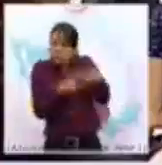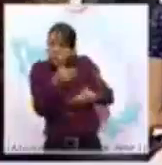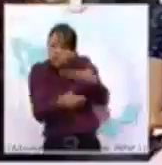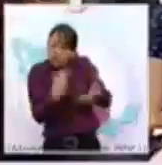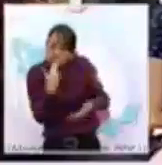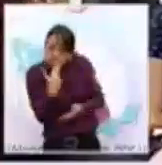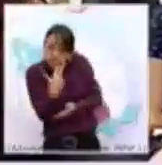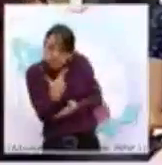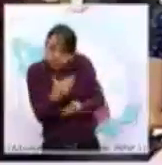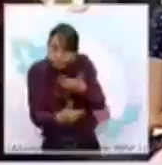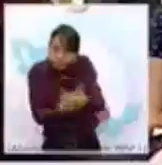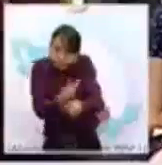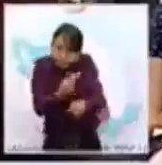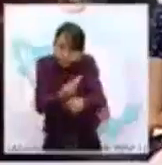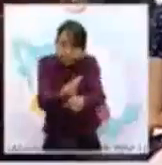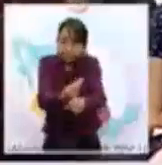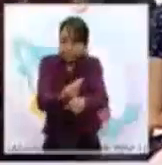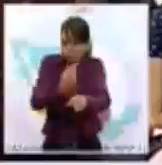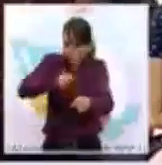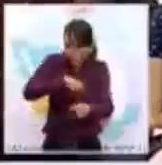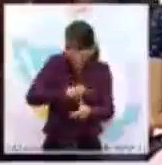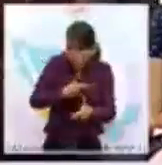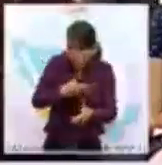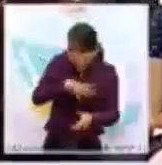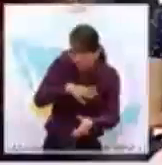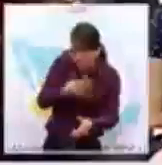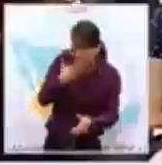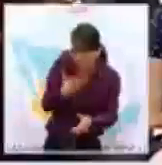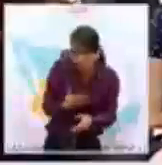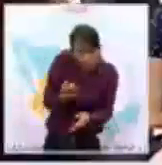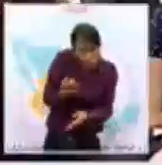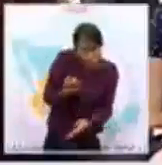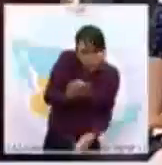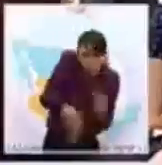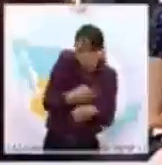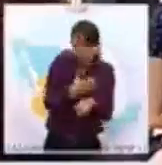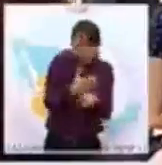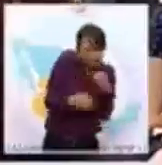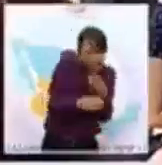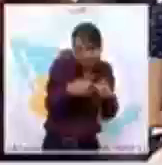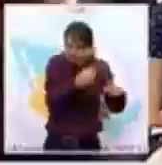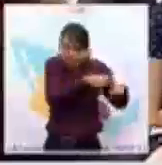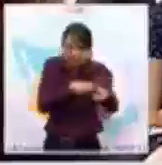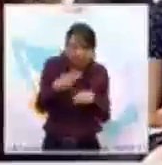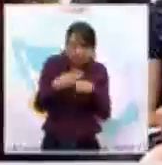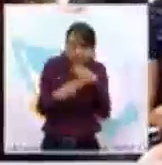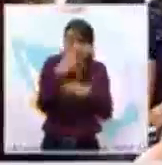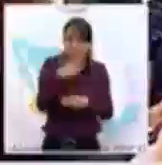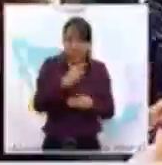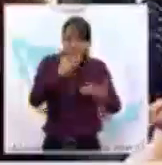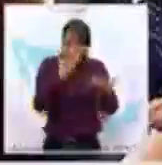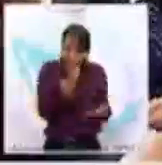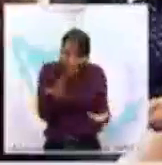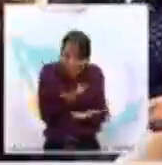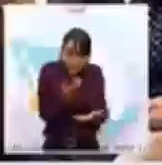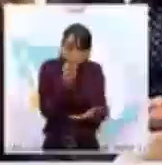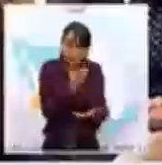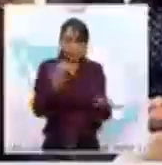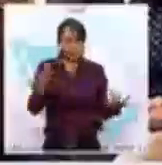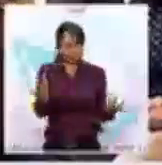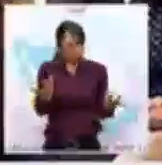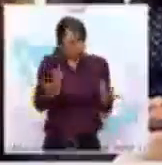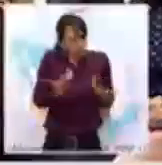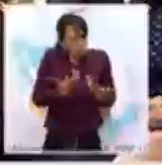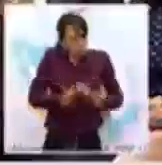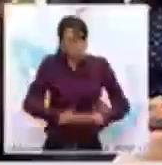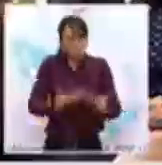los instrumentos adecuados para hacer de la educación y de la cultura este elemento de cohesión social? ¿Cómo